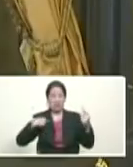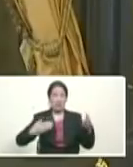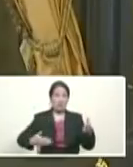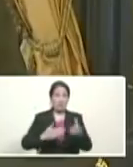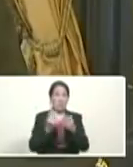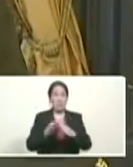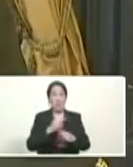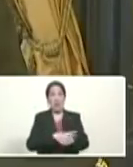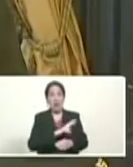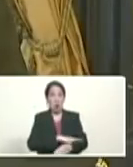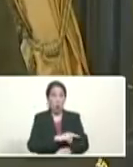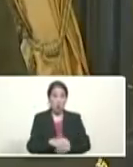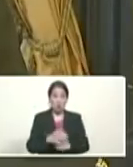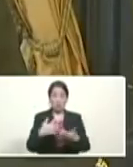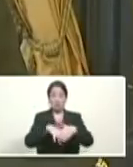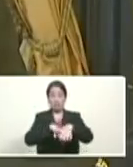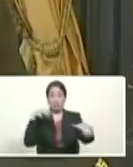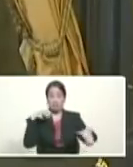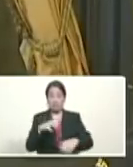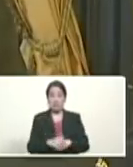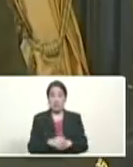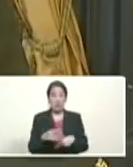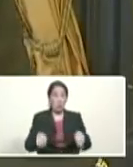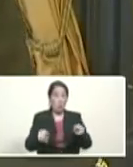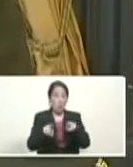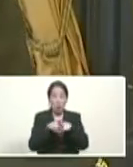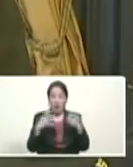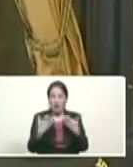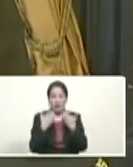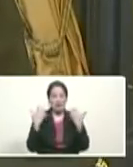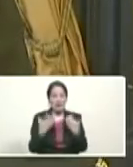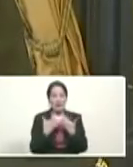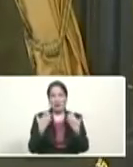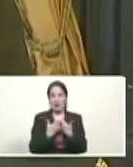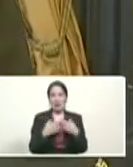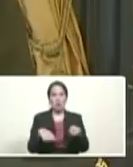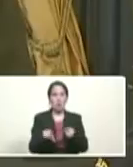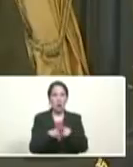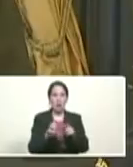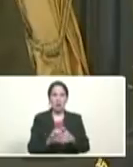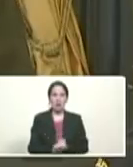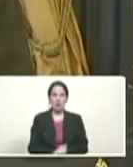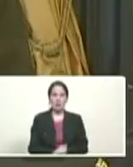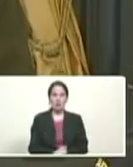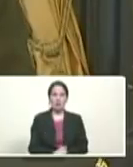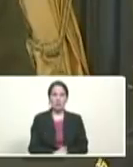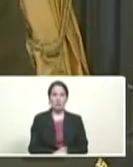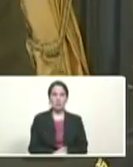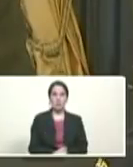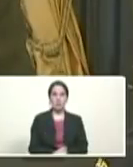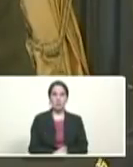ciberataque es una acción de guerra por el ciberespacio